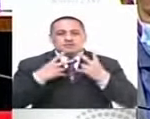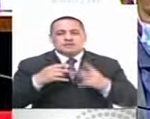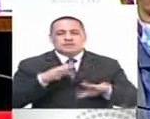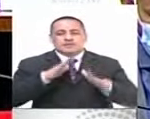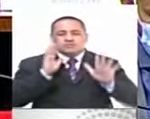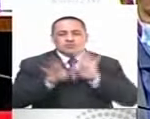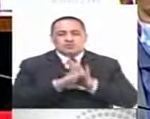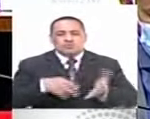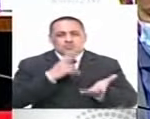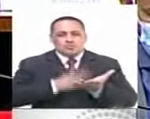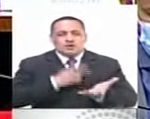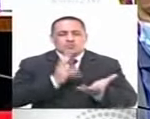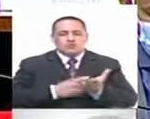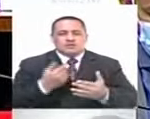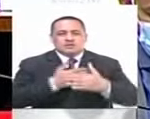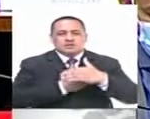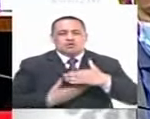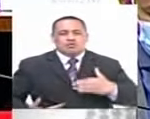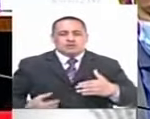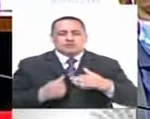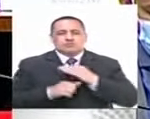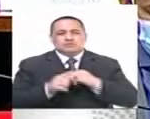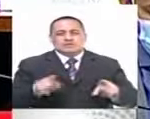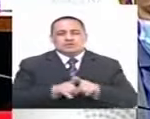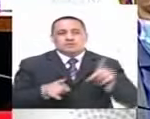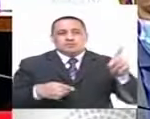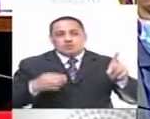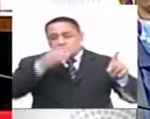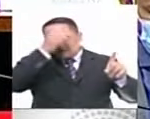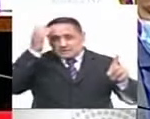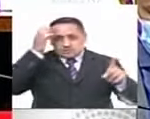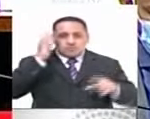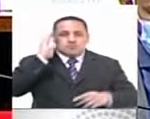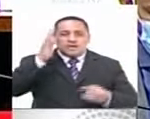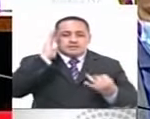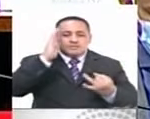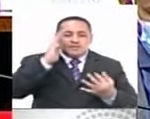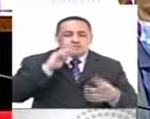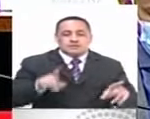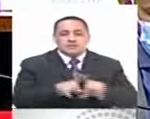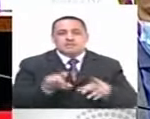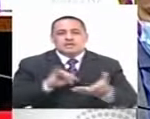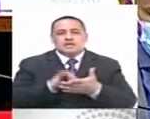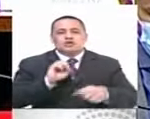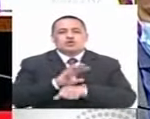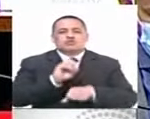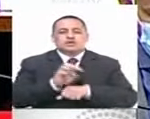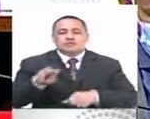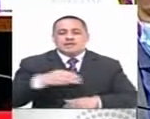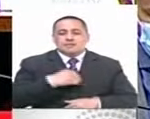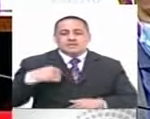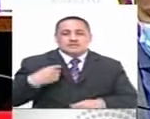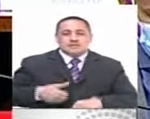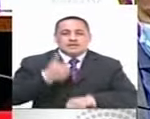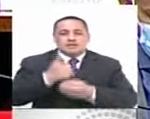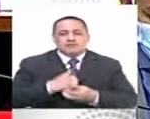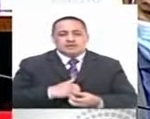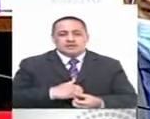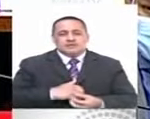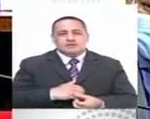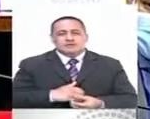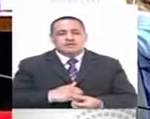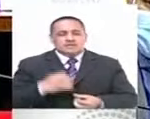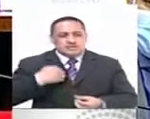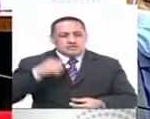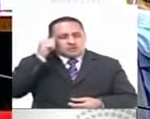una constante también en el gobierno, en el presidente, porque es el que nombra a los ministros, con la recomendación de la primera ministra. Y si no mal